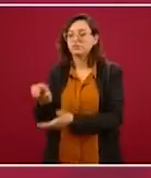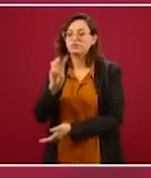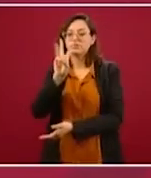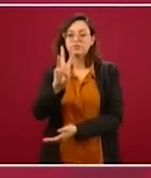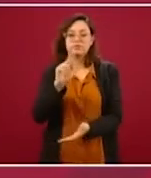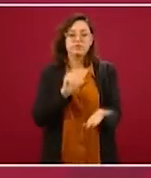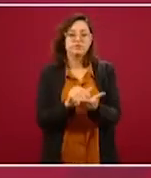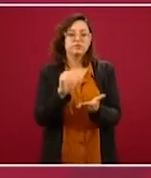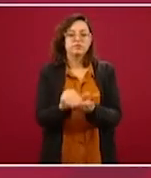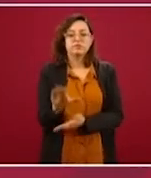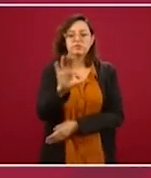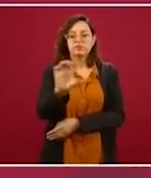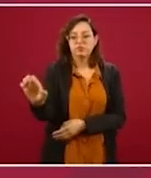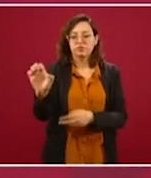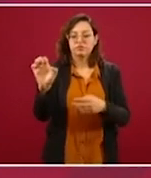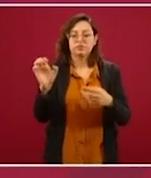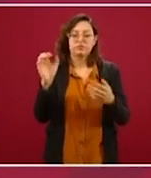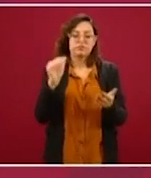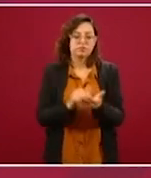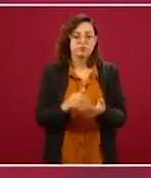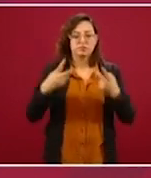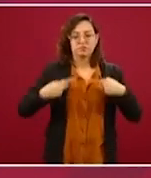3,500,000 adultos